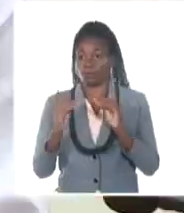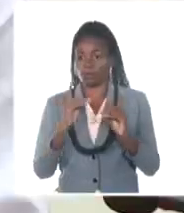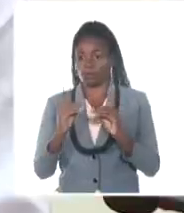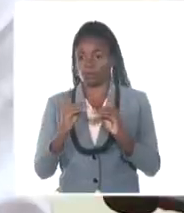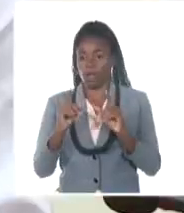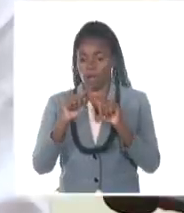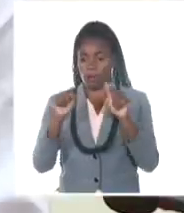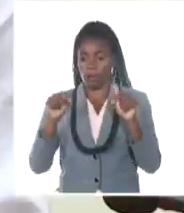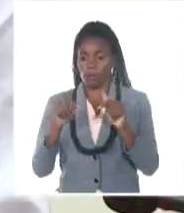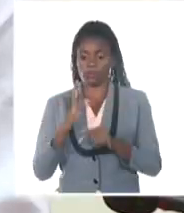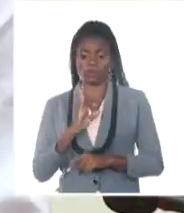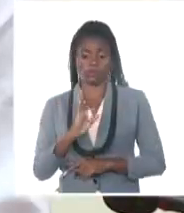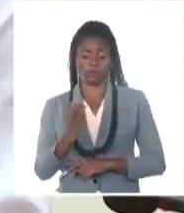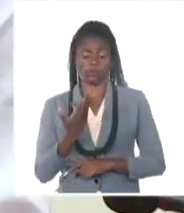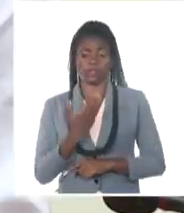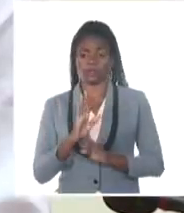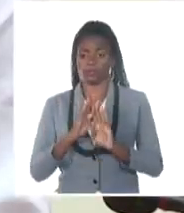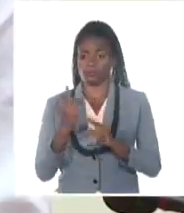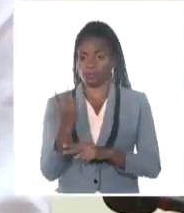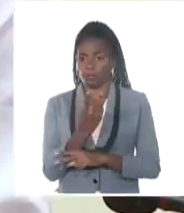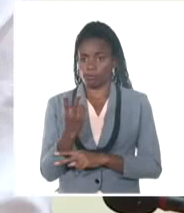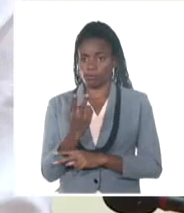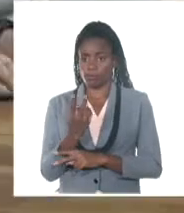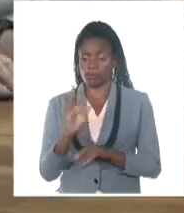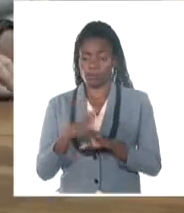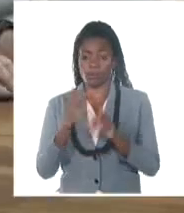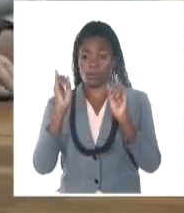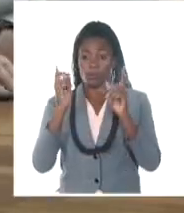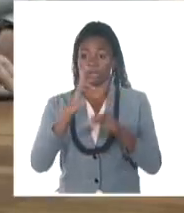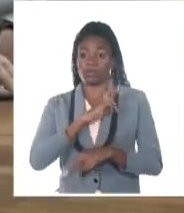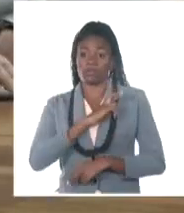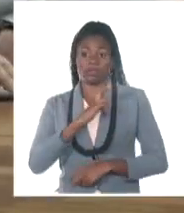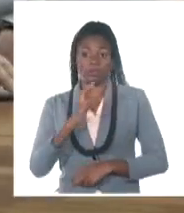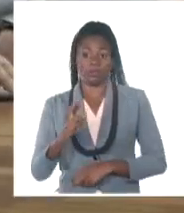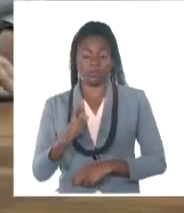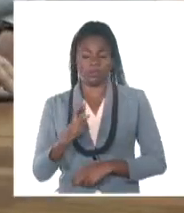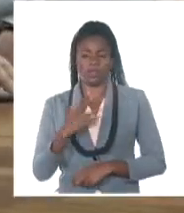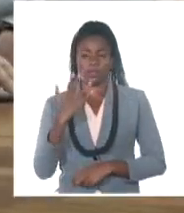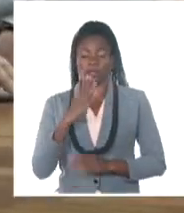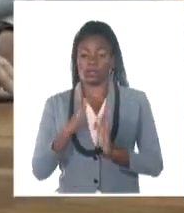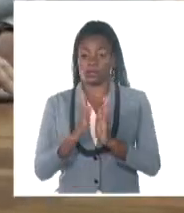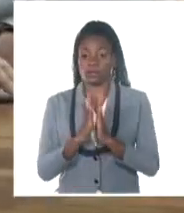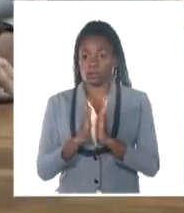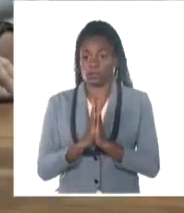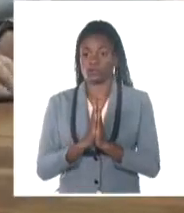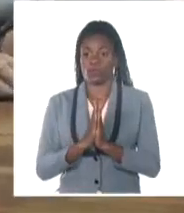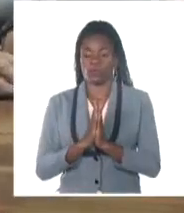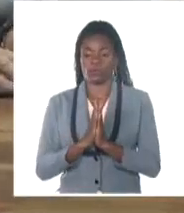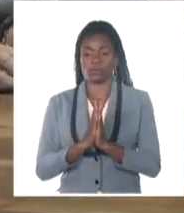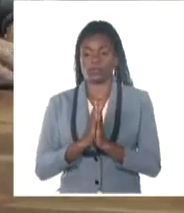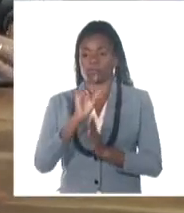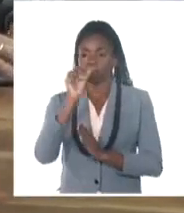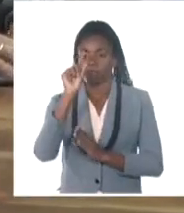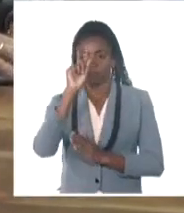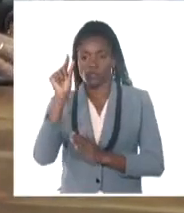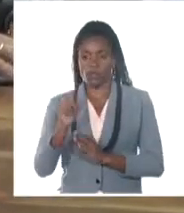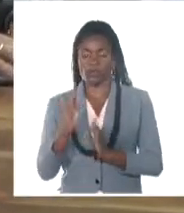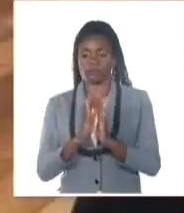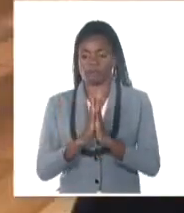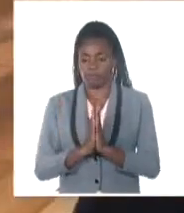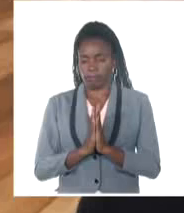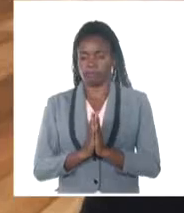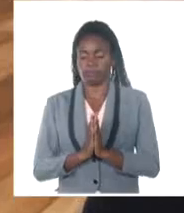clima de respeto mutuo en correspondencia con la política de la revolución hacia la religión y los creyentes y la plena libertad